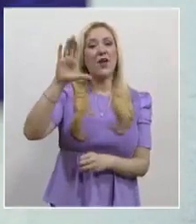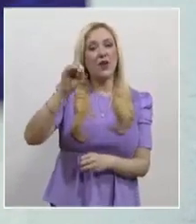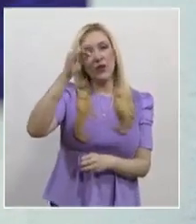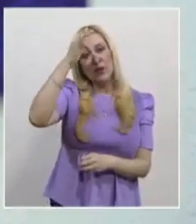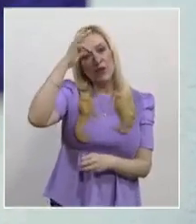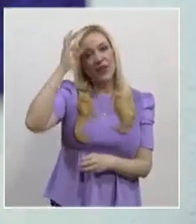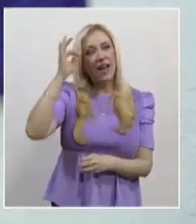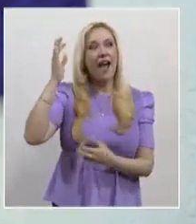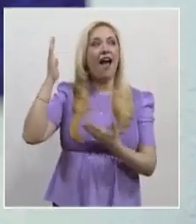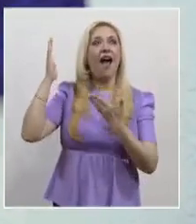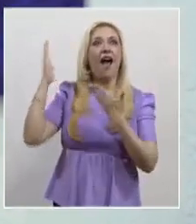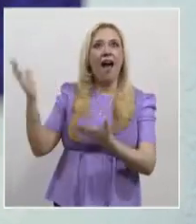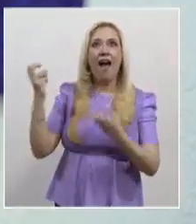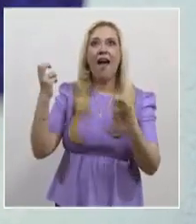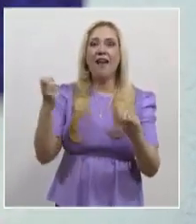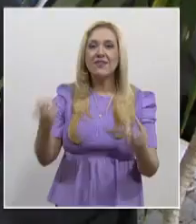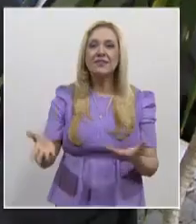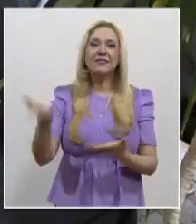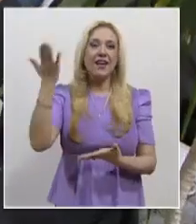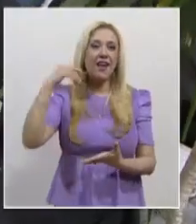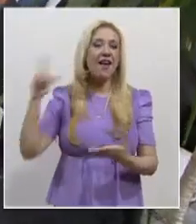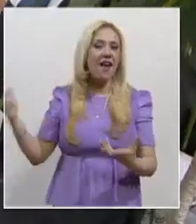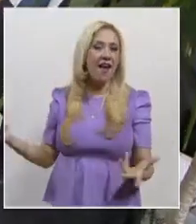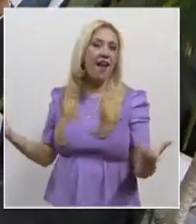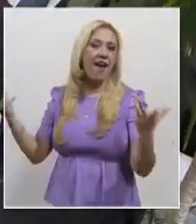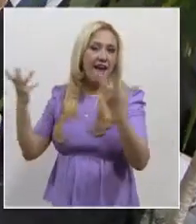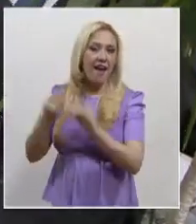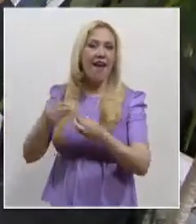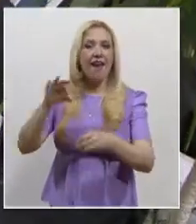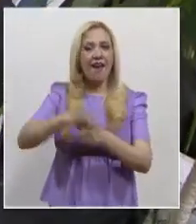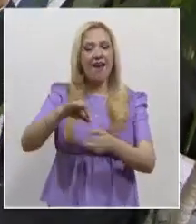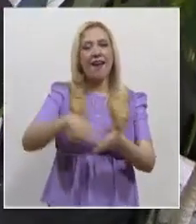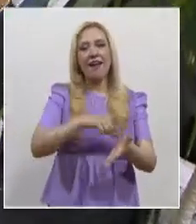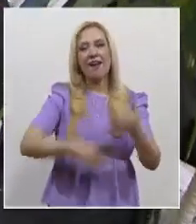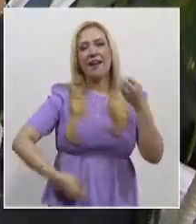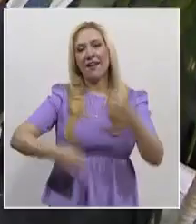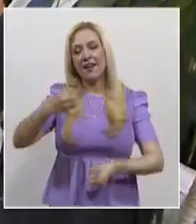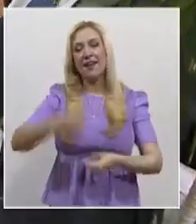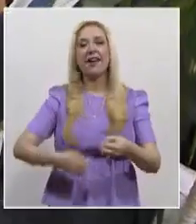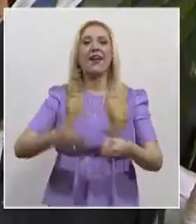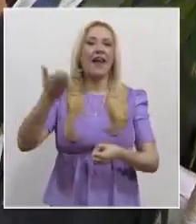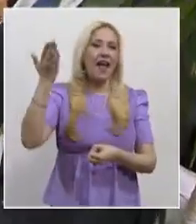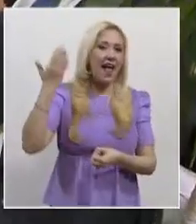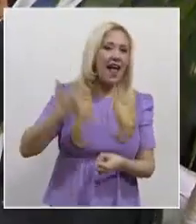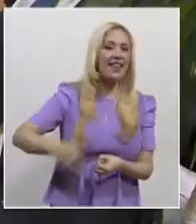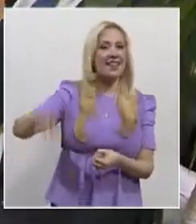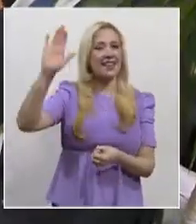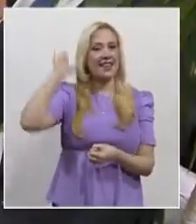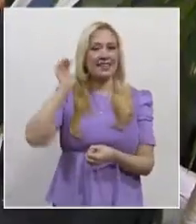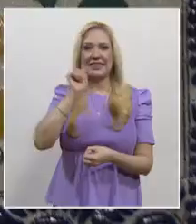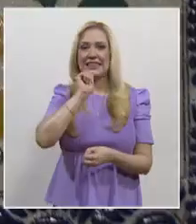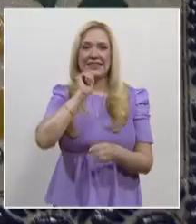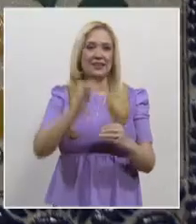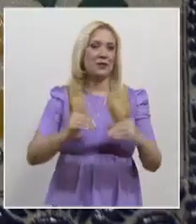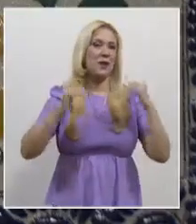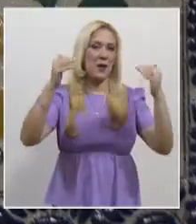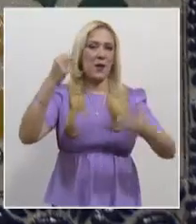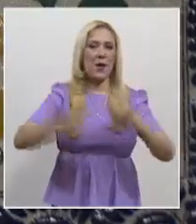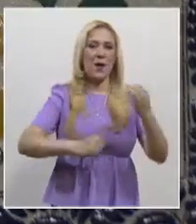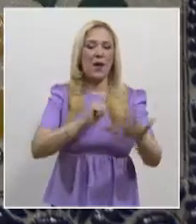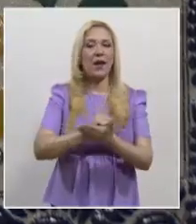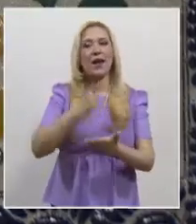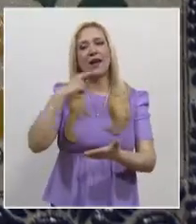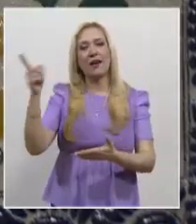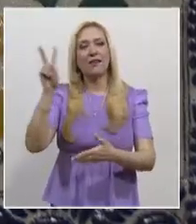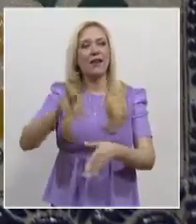Salas, quien formó parte tanto del Tribunal de lo Contencioso Electoral como del TRIFE antes de estar en la Suprema Corte, y pues él nos recordó